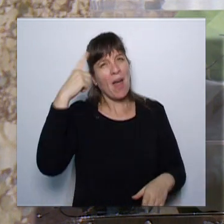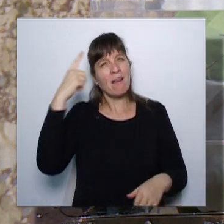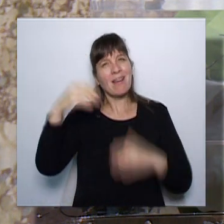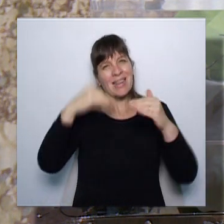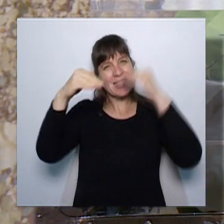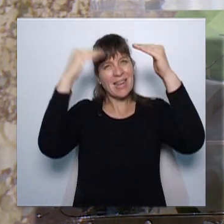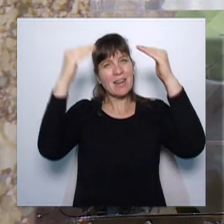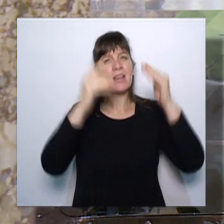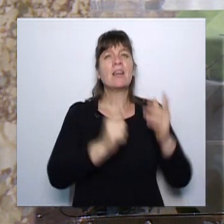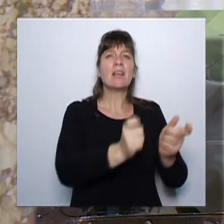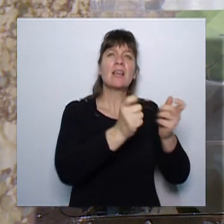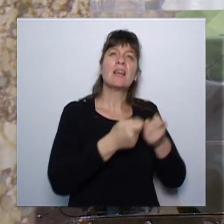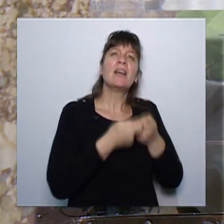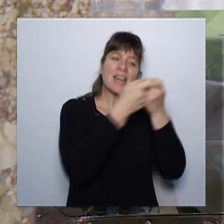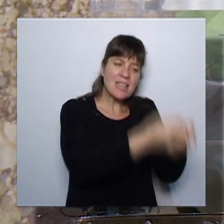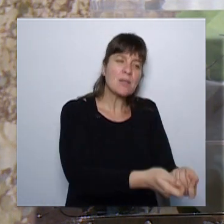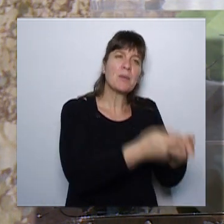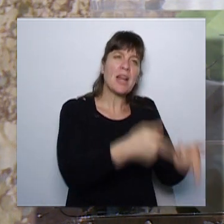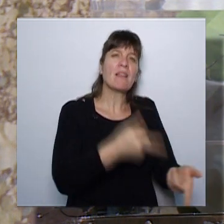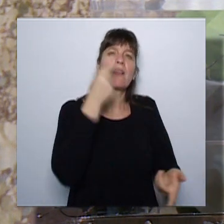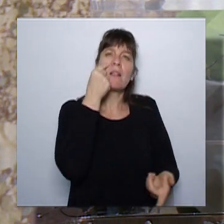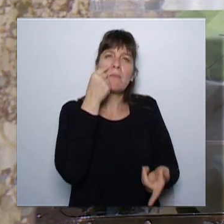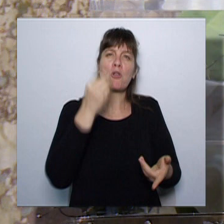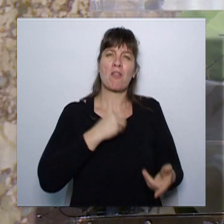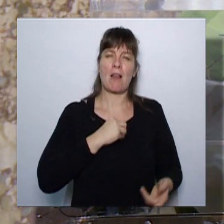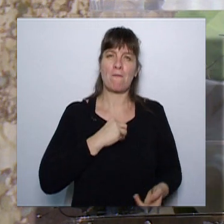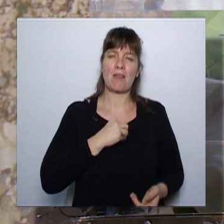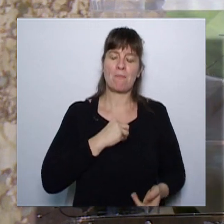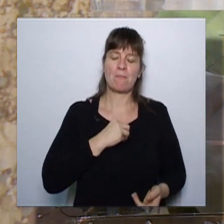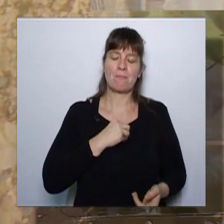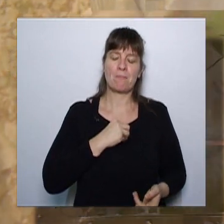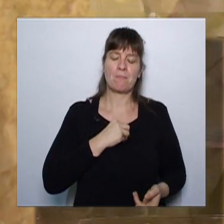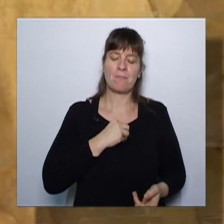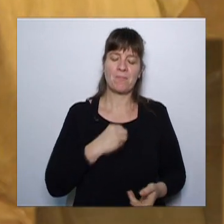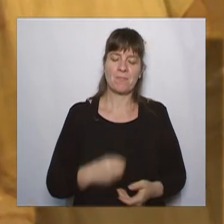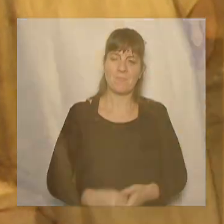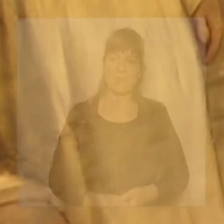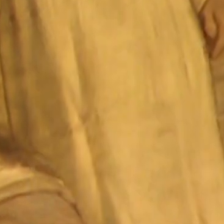y recibir de nosotros este testimonio de la fe